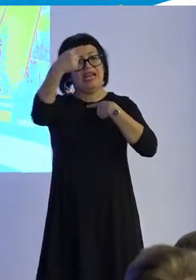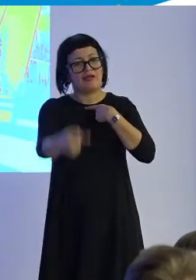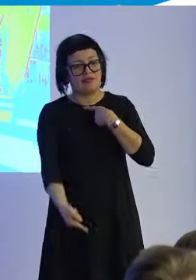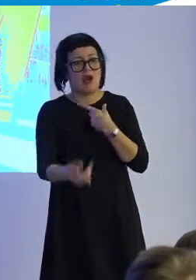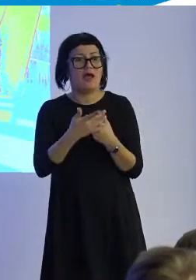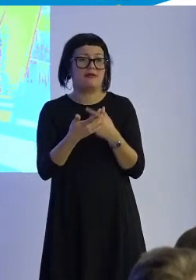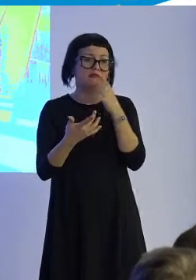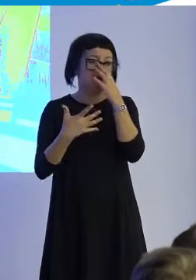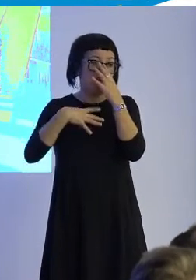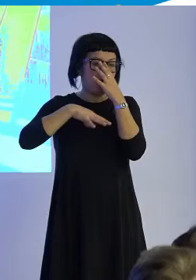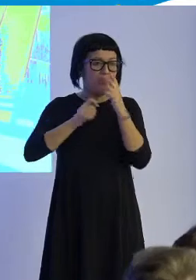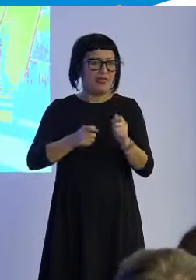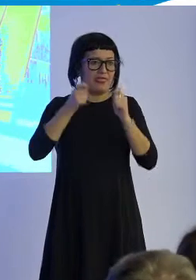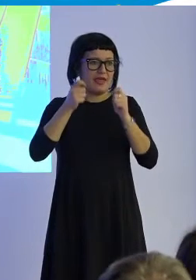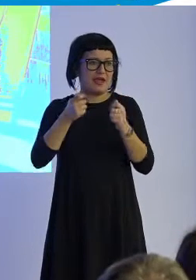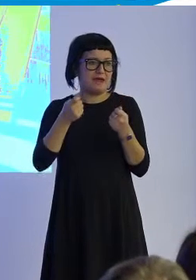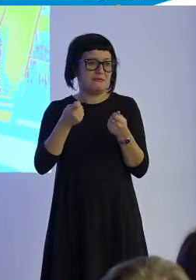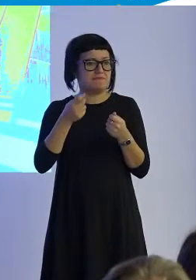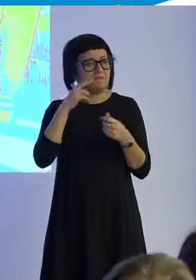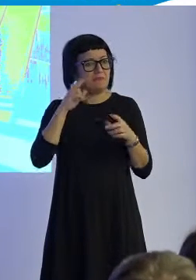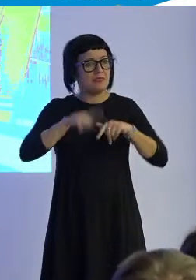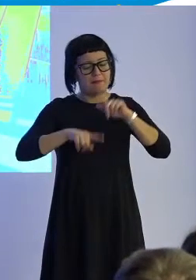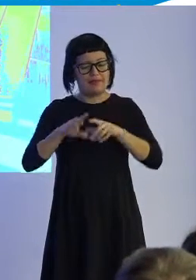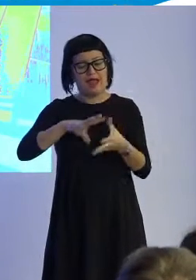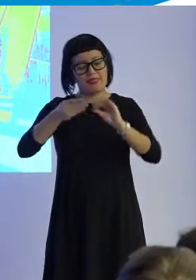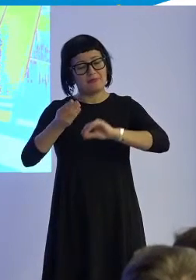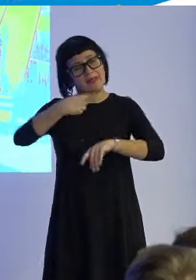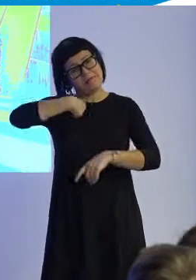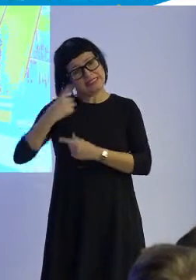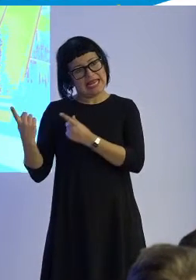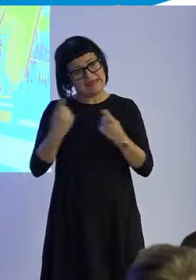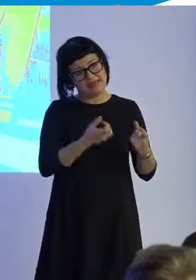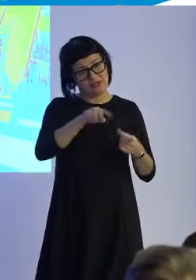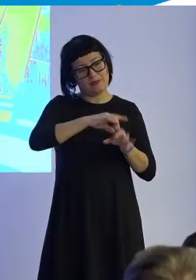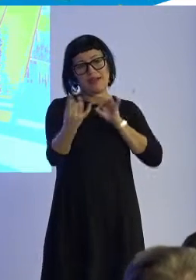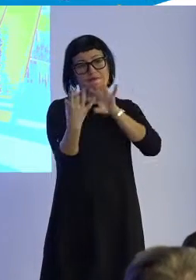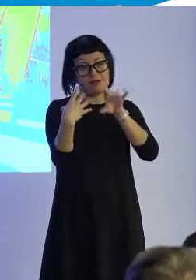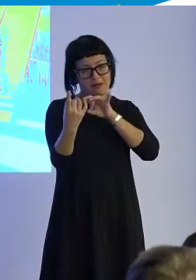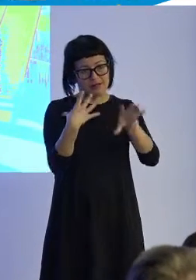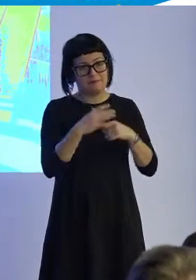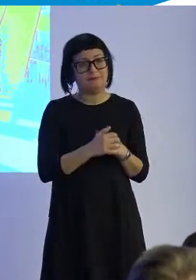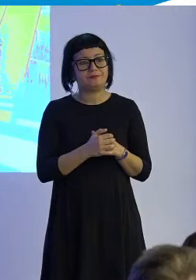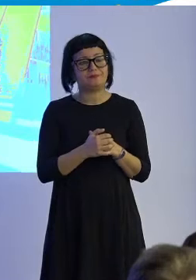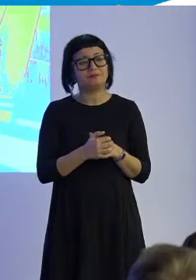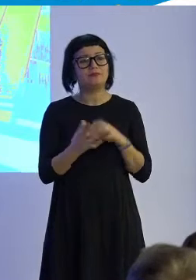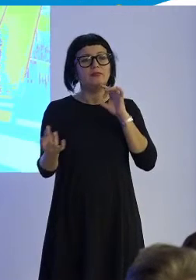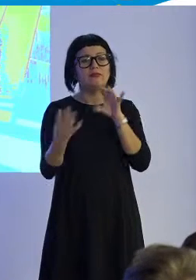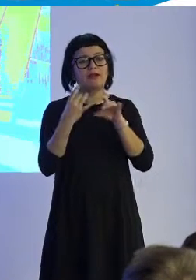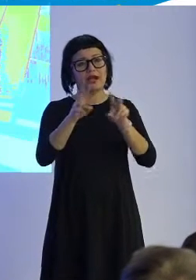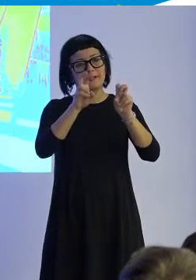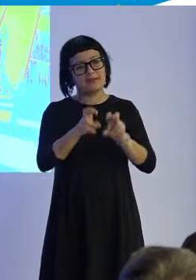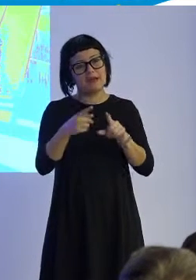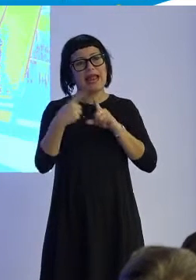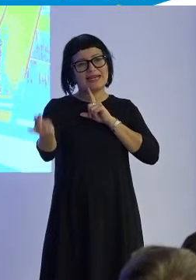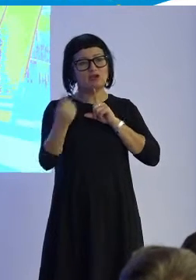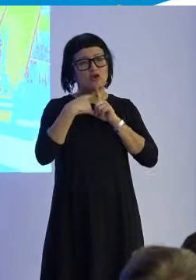puedes ser mucho más dependiente de mis necesidades. Y el retorno, el feedback y los hápticos, lo que se llama retorno